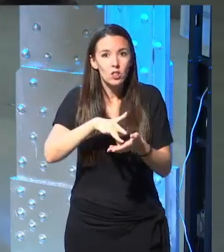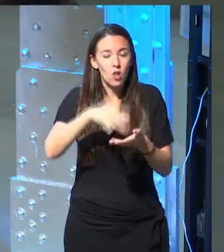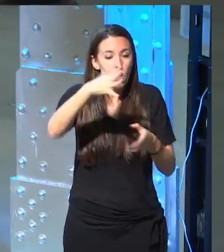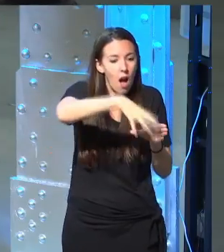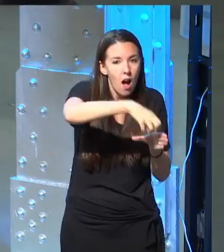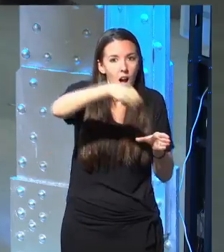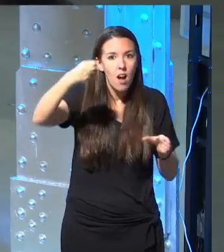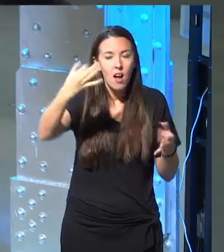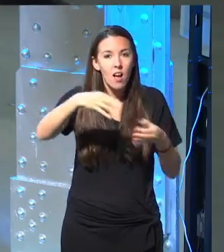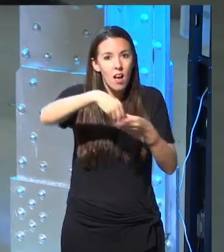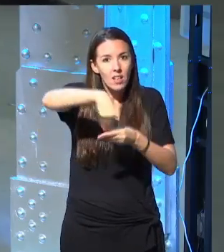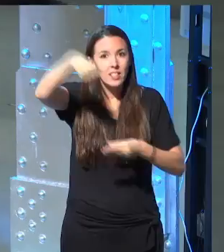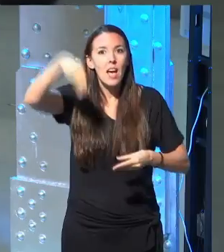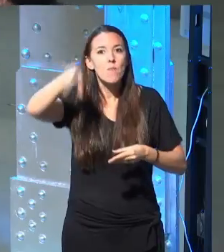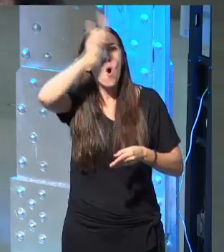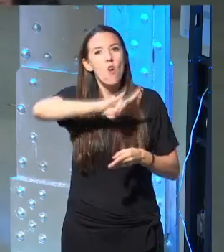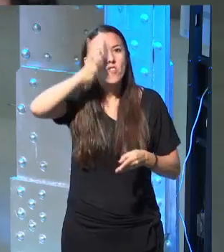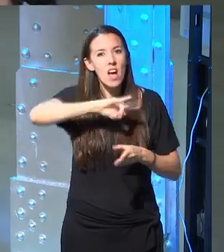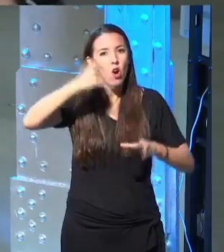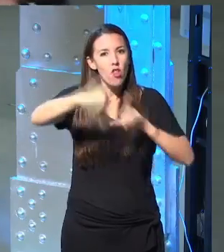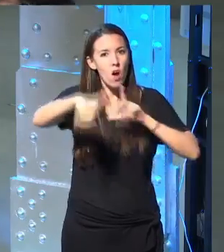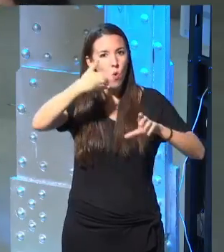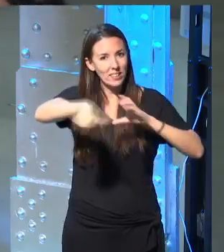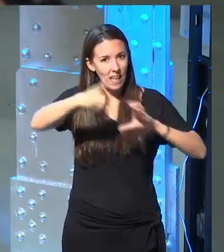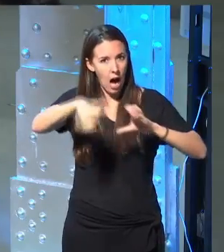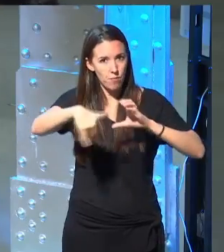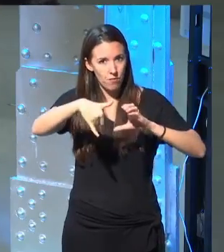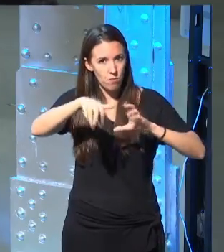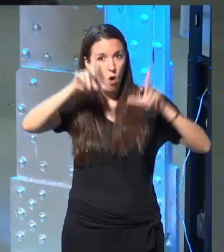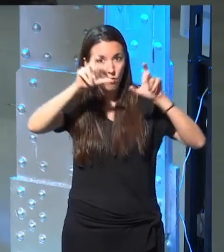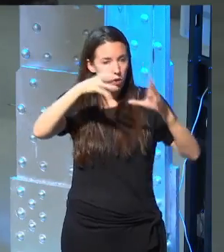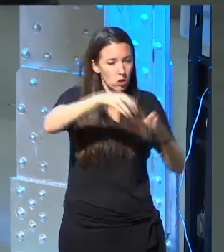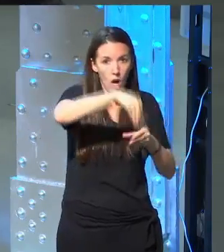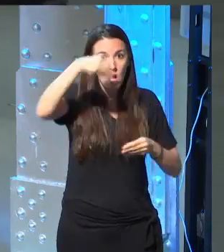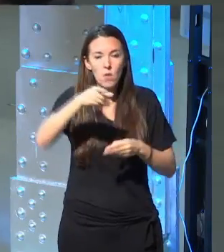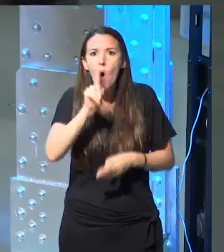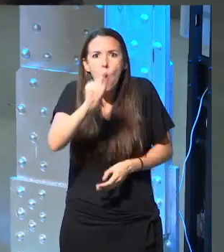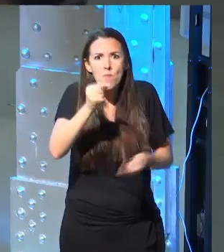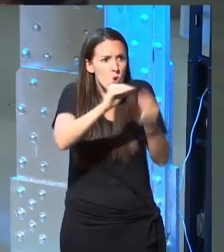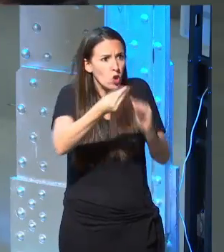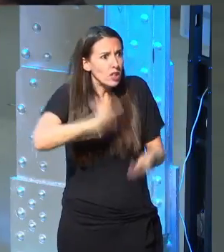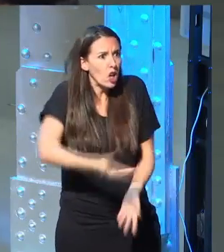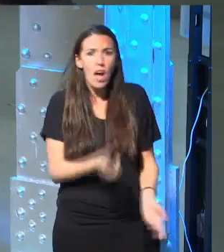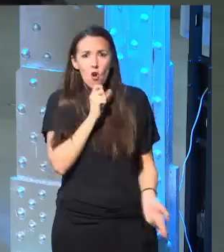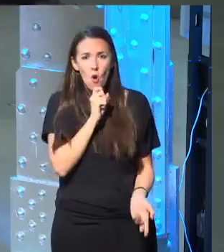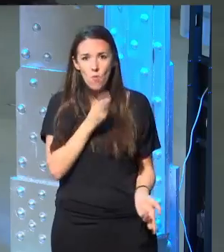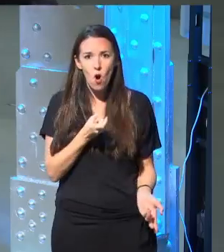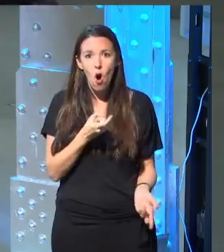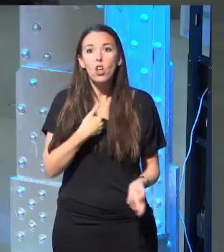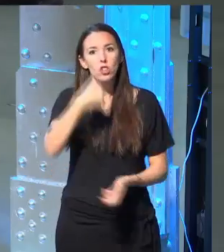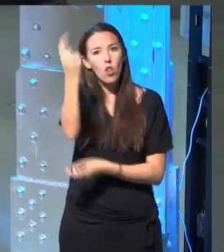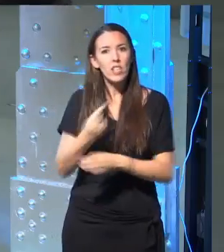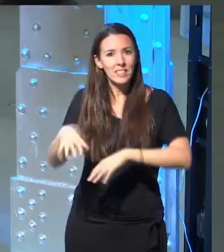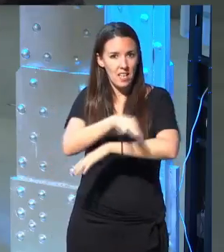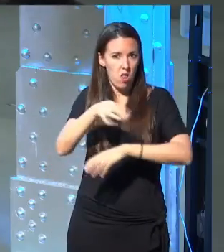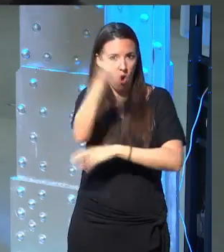sacando era la foto del negro de WhatsApp. Pero quien lo hizo tardó un minuto en hacerlo. Sí, sí. O sea, yo soy diseñador gráfico, no soy